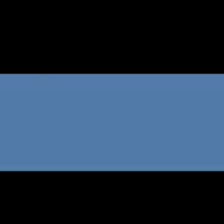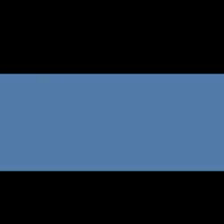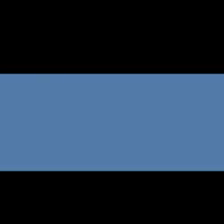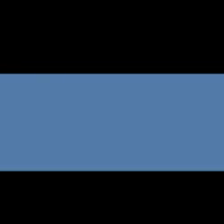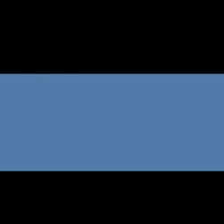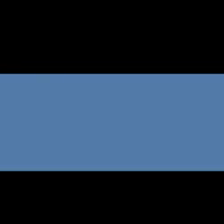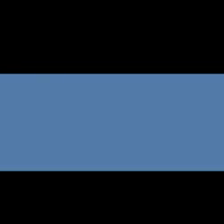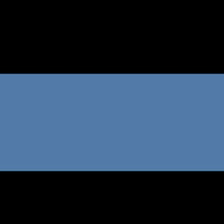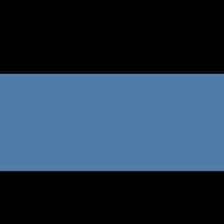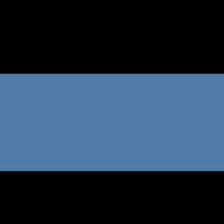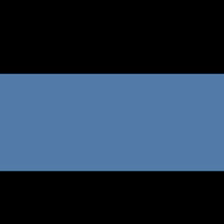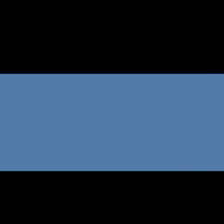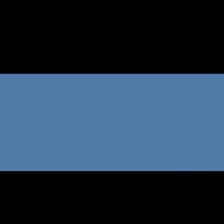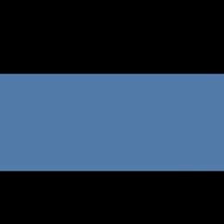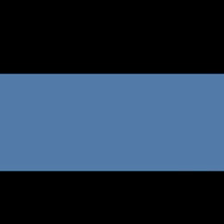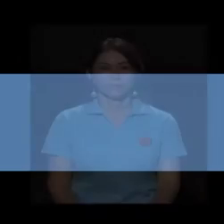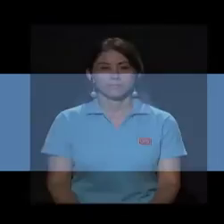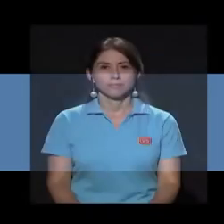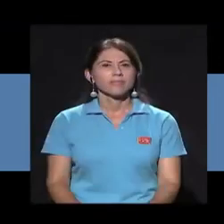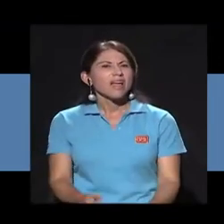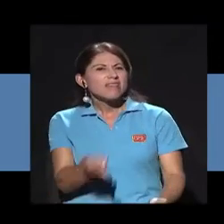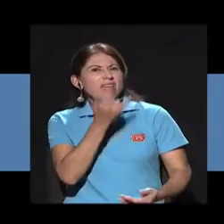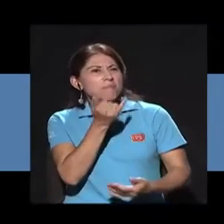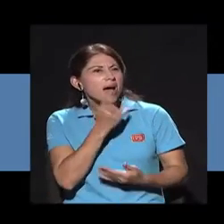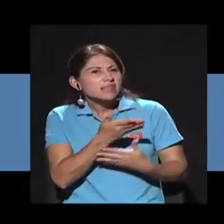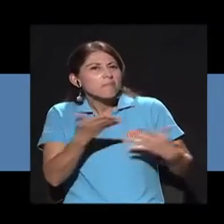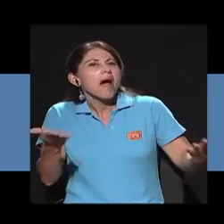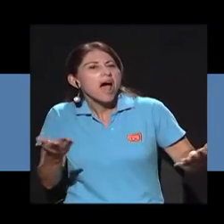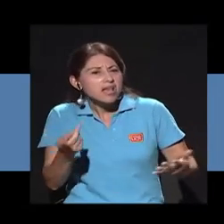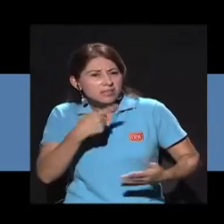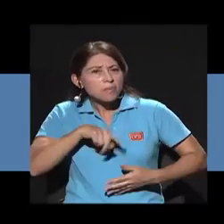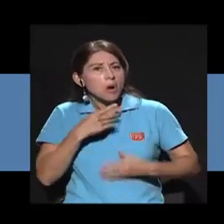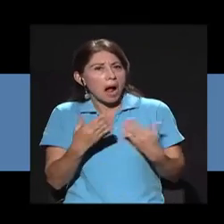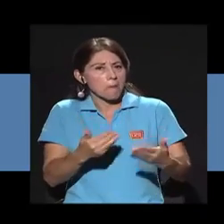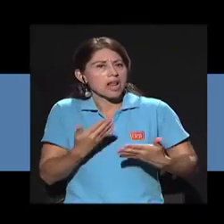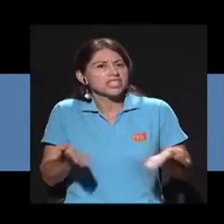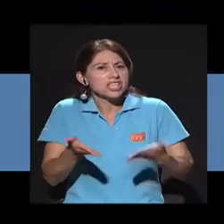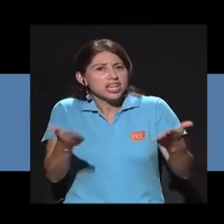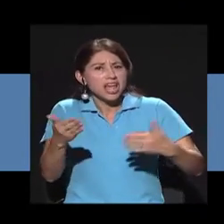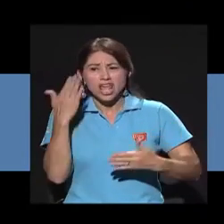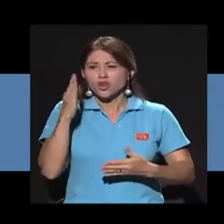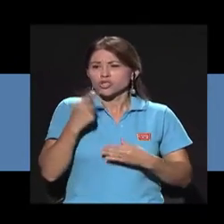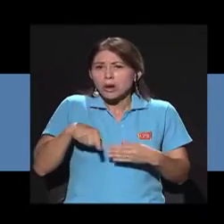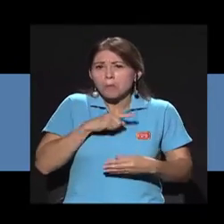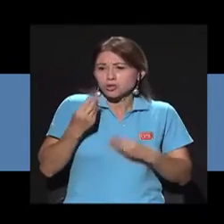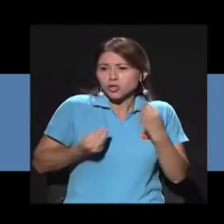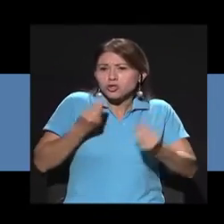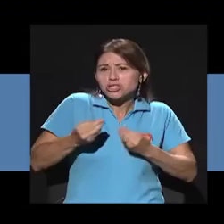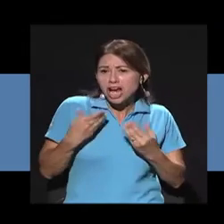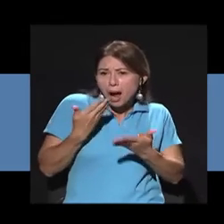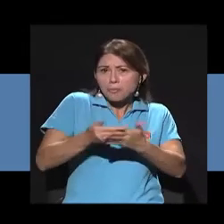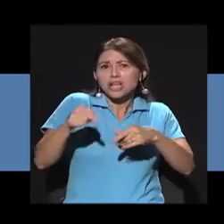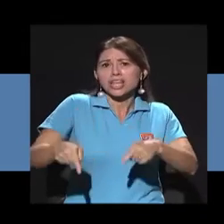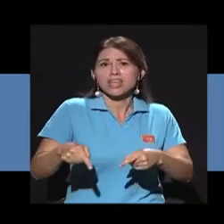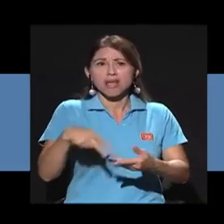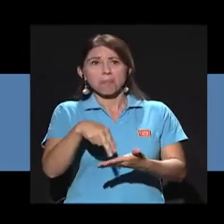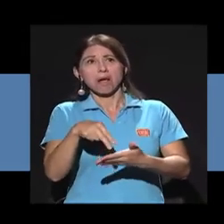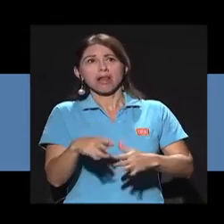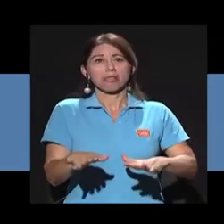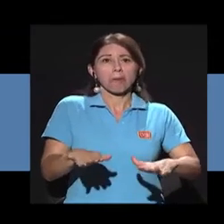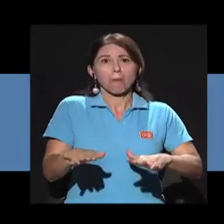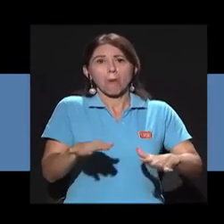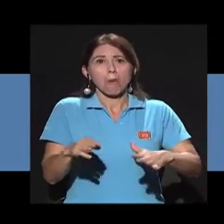¿Qué pasa, maes? ¡Pongámosle al chile! Que no sé ni cómo llegamos hasta aquí bailando como